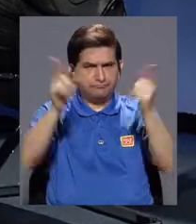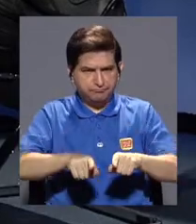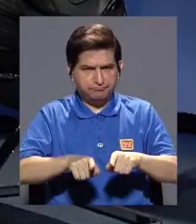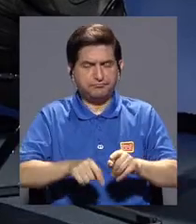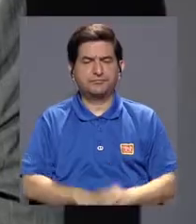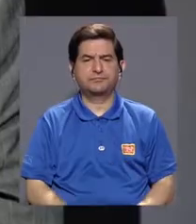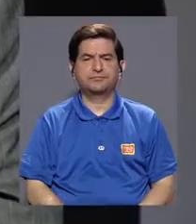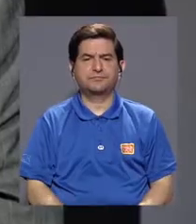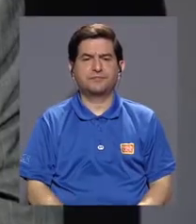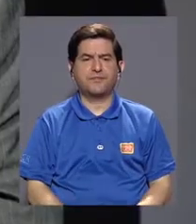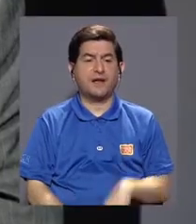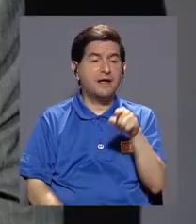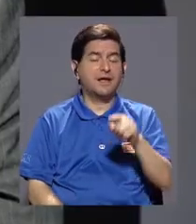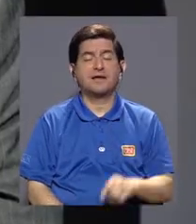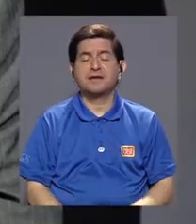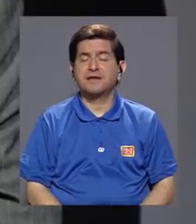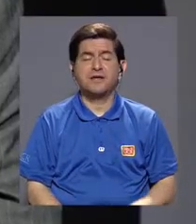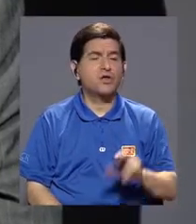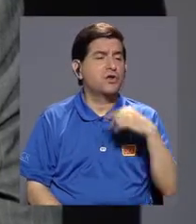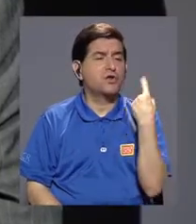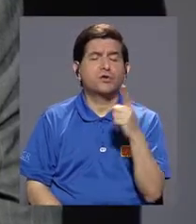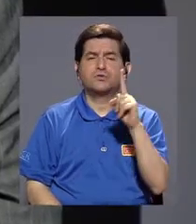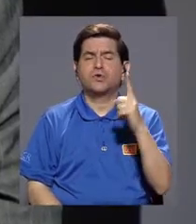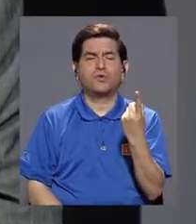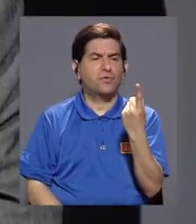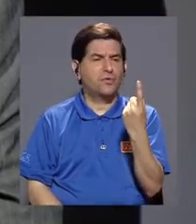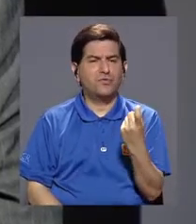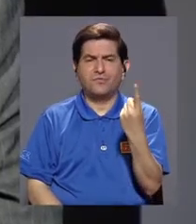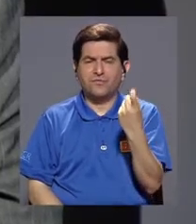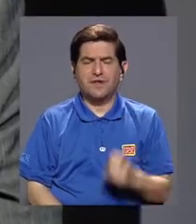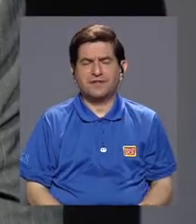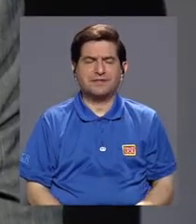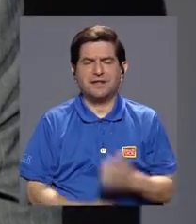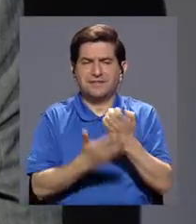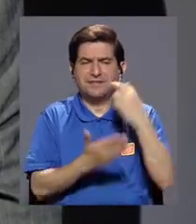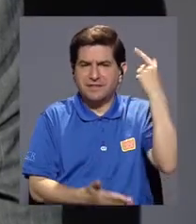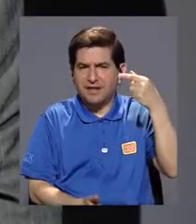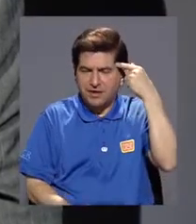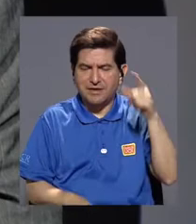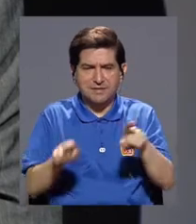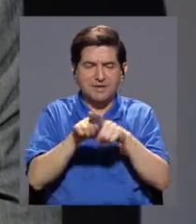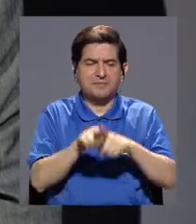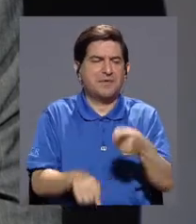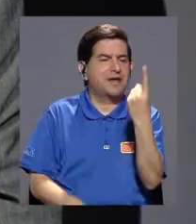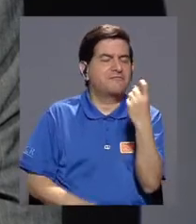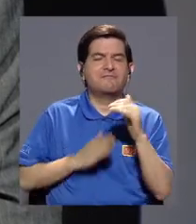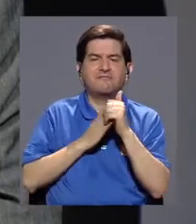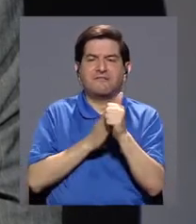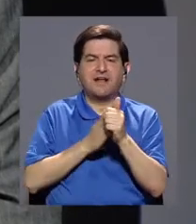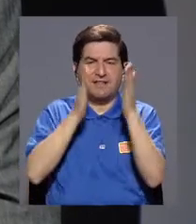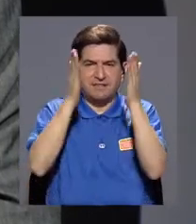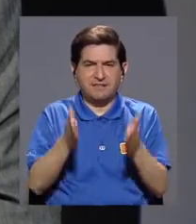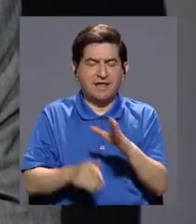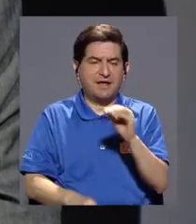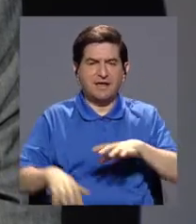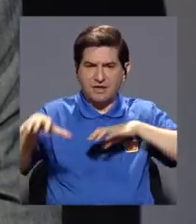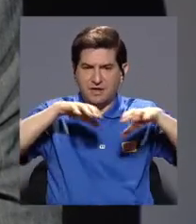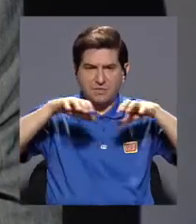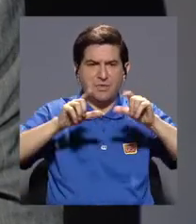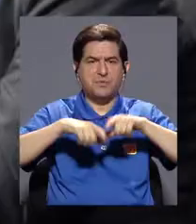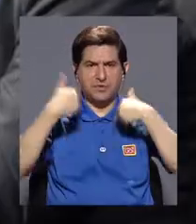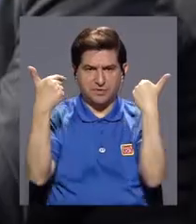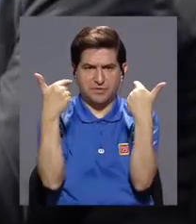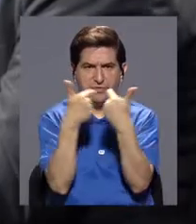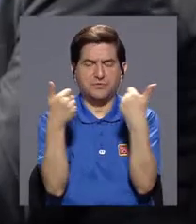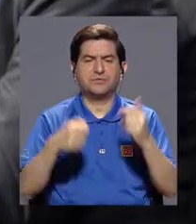que ese conjunto, no hay solo un déficit fiscal, hay un déficit de liderazgos y de movimientos. O